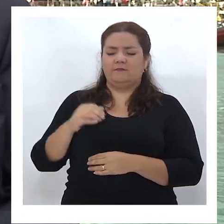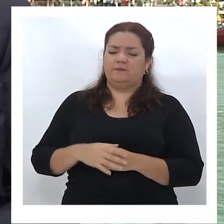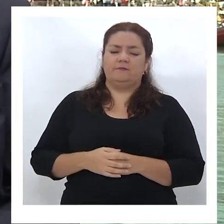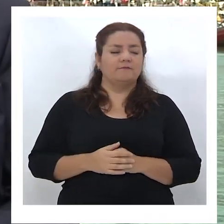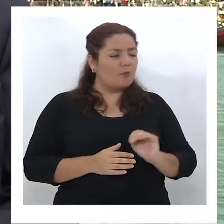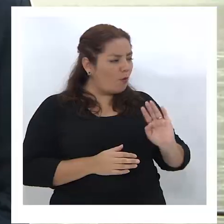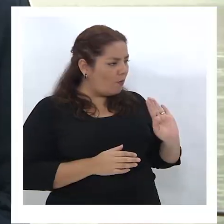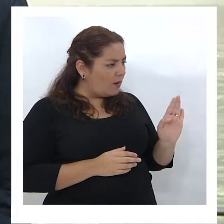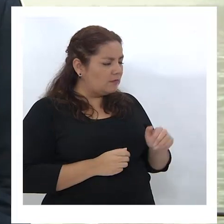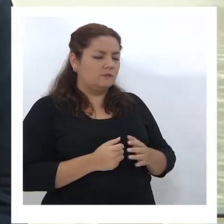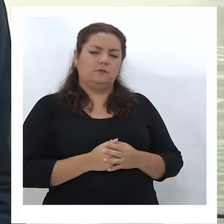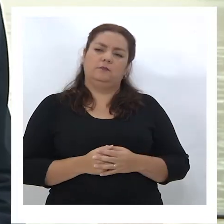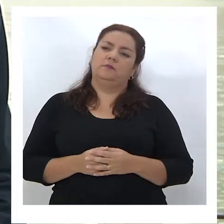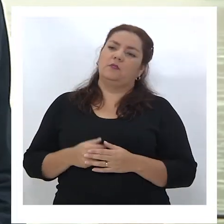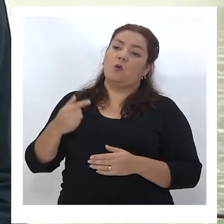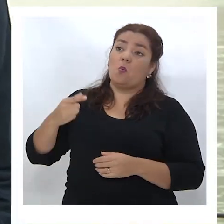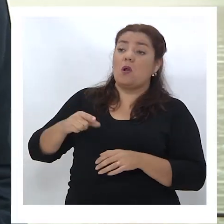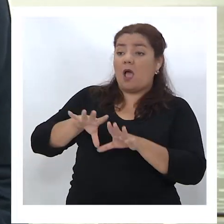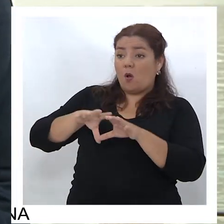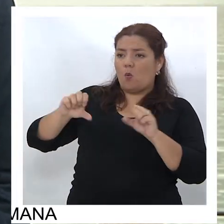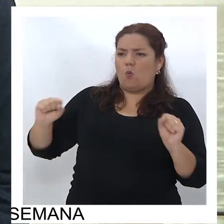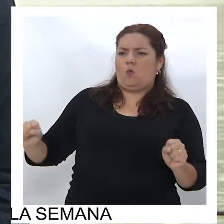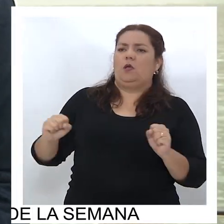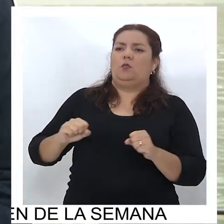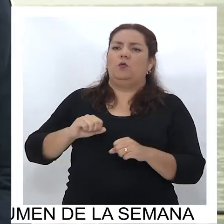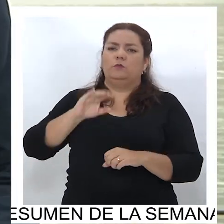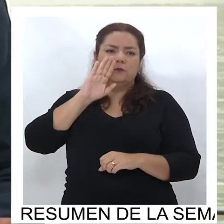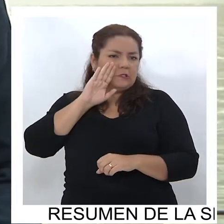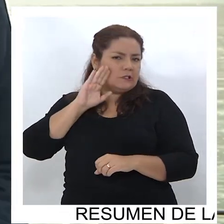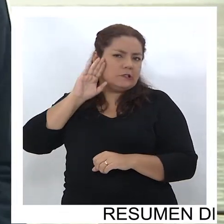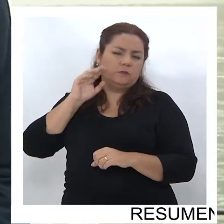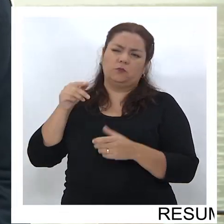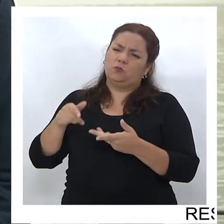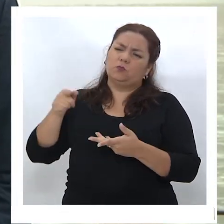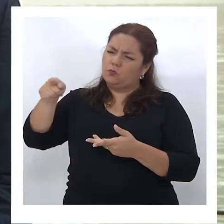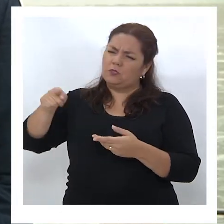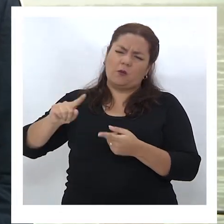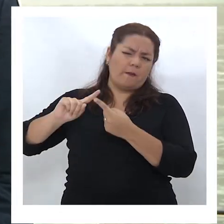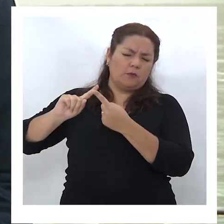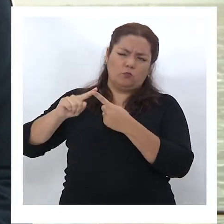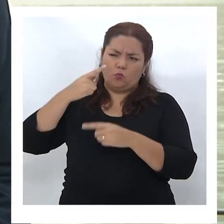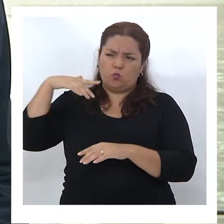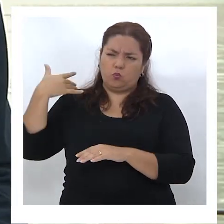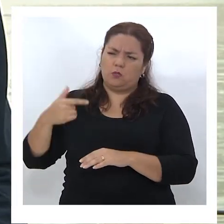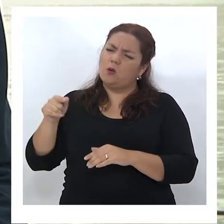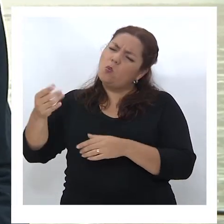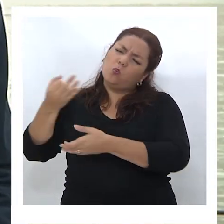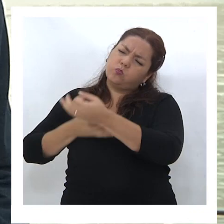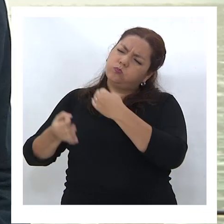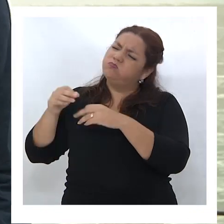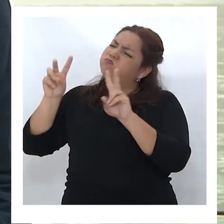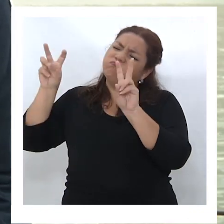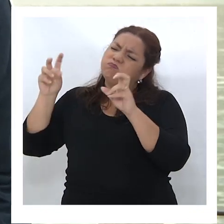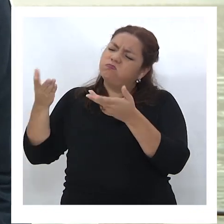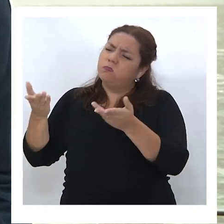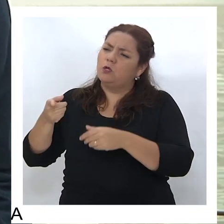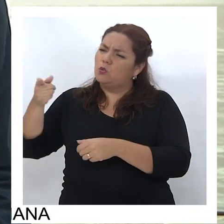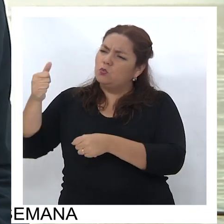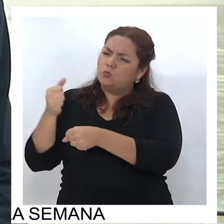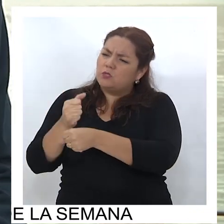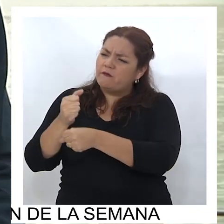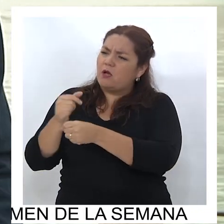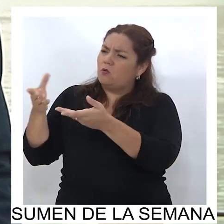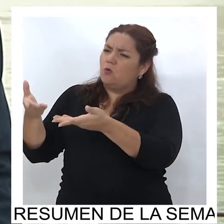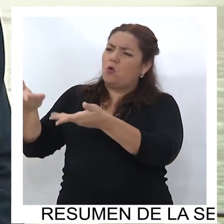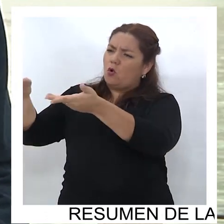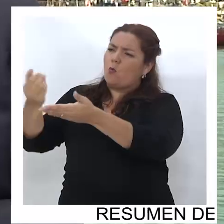esta suscripción del Acuerdo de Producción Limpia, donde ustedes han tenido una importante participación. Cuéntanos un poquito de qué se trata esto y el rol que han jugado ustedes como